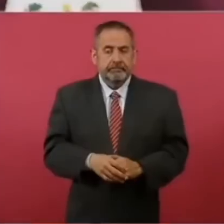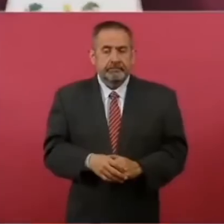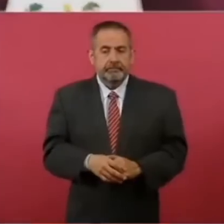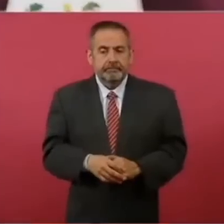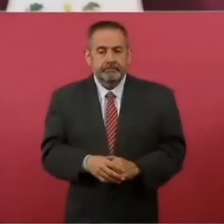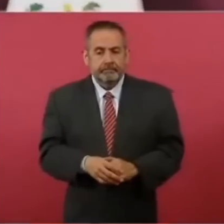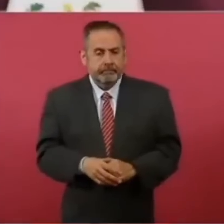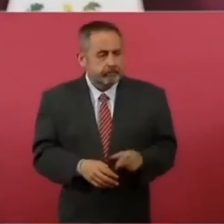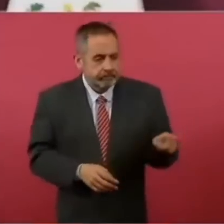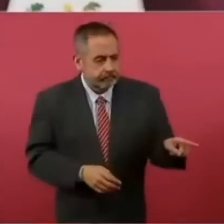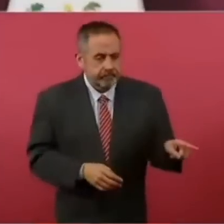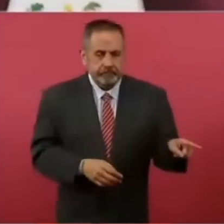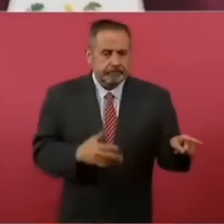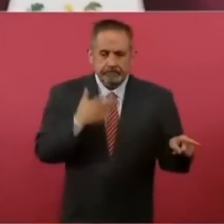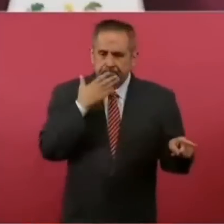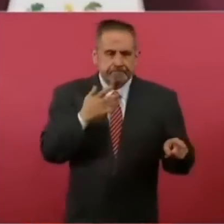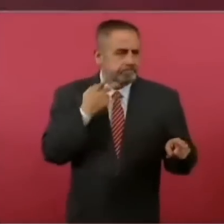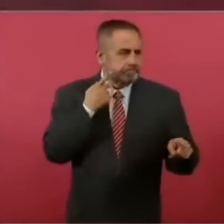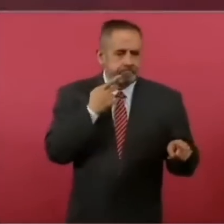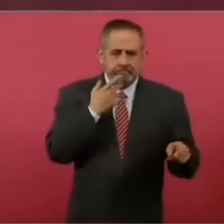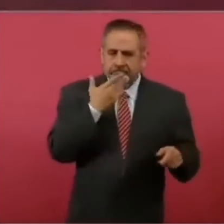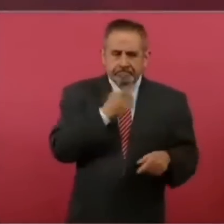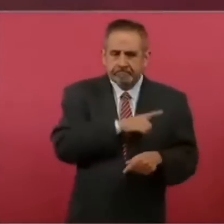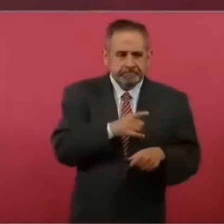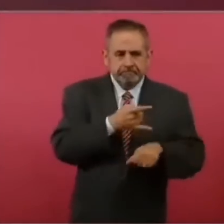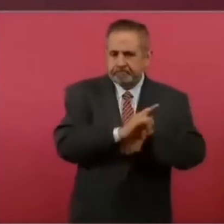una informalidad política.